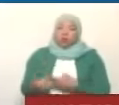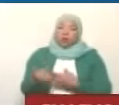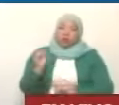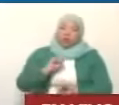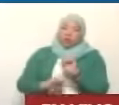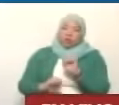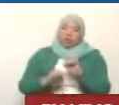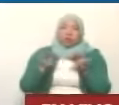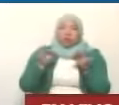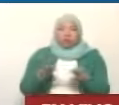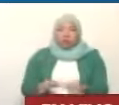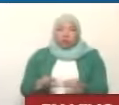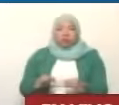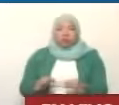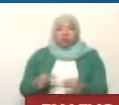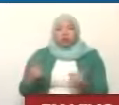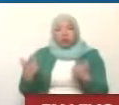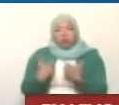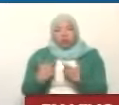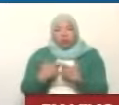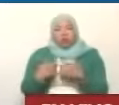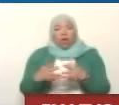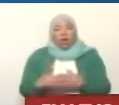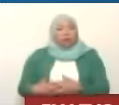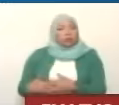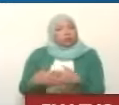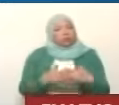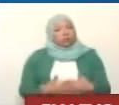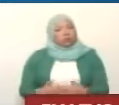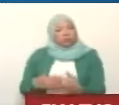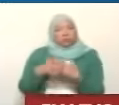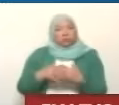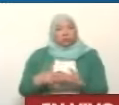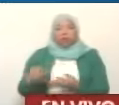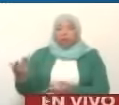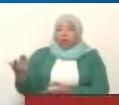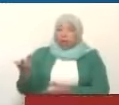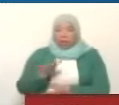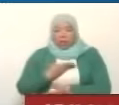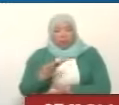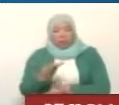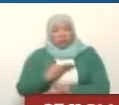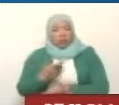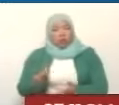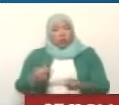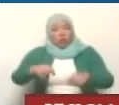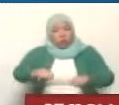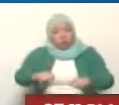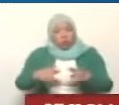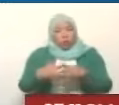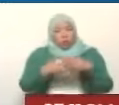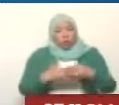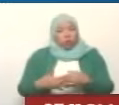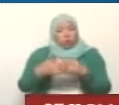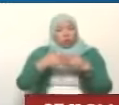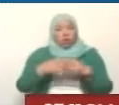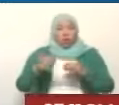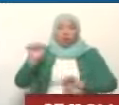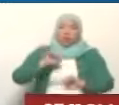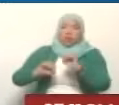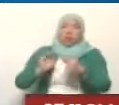enfrentando las agresiones imperialistas, las sanciones criminales, las